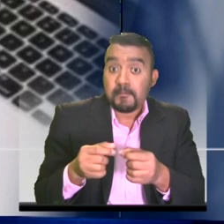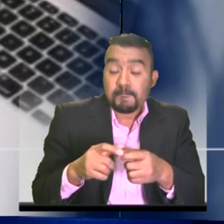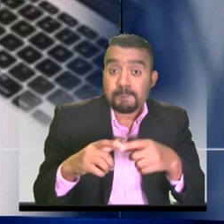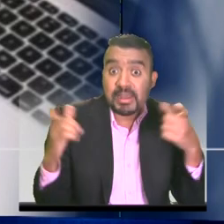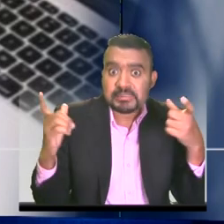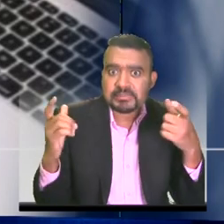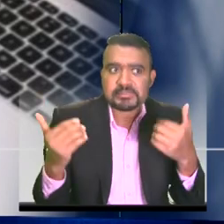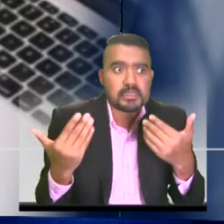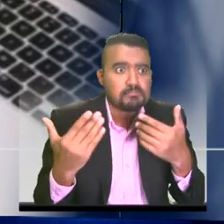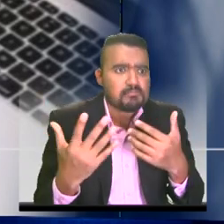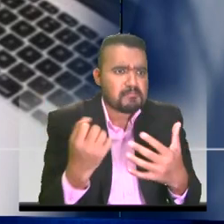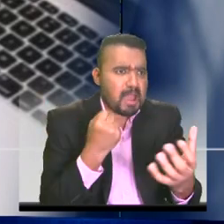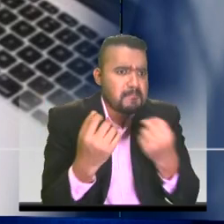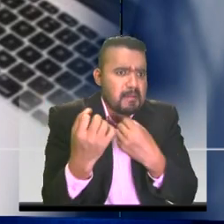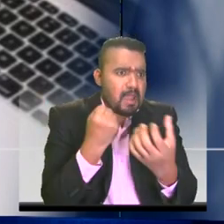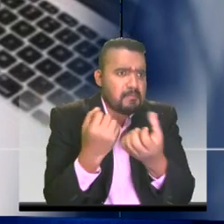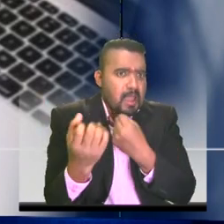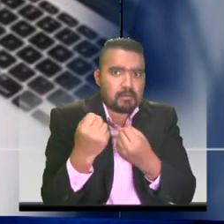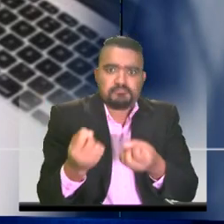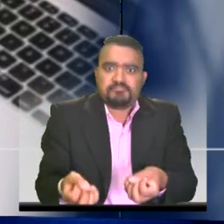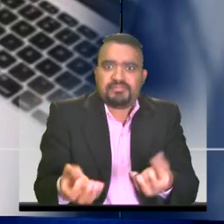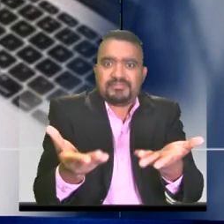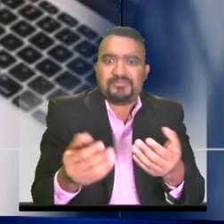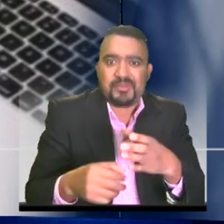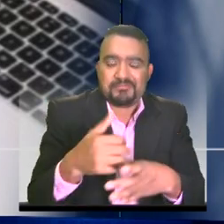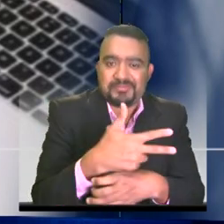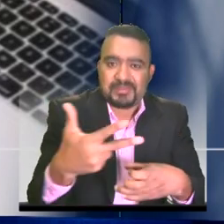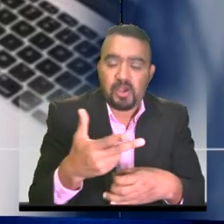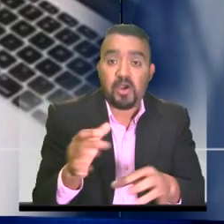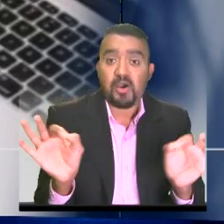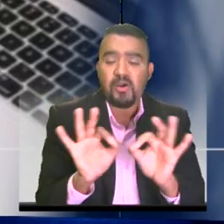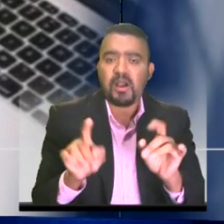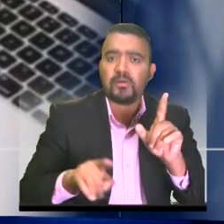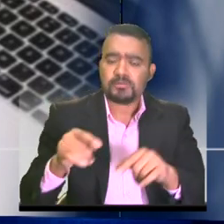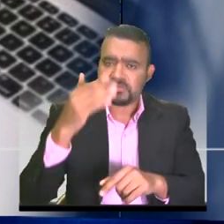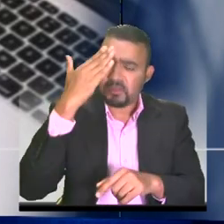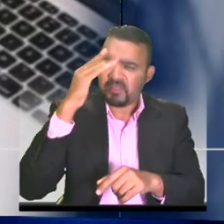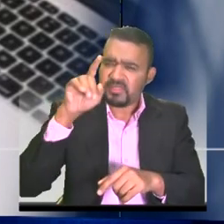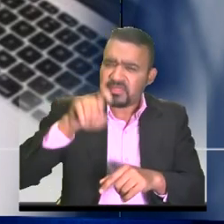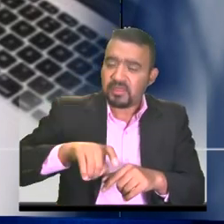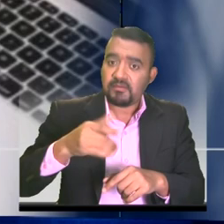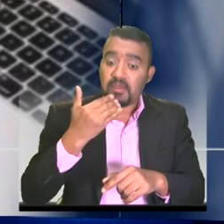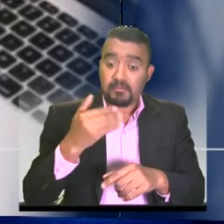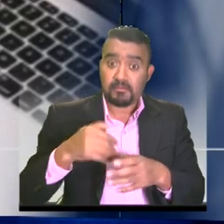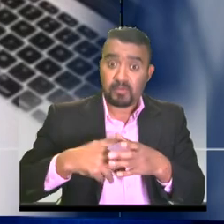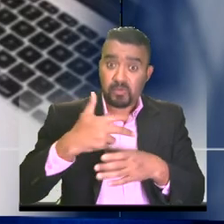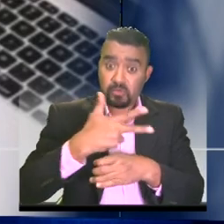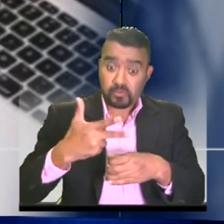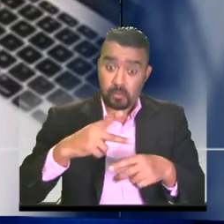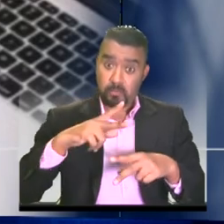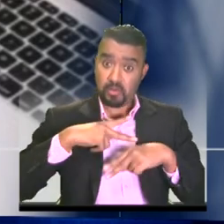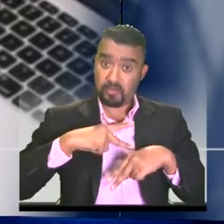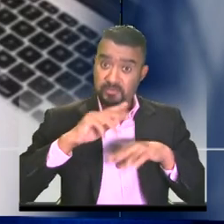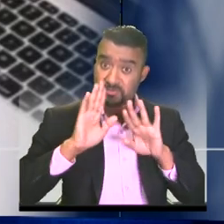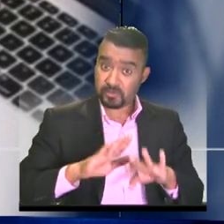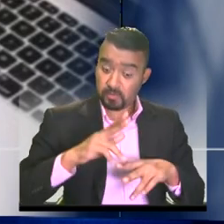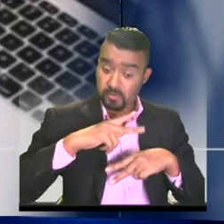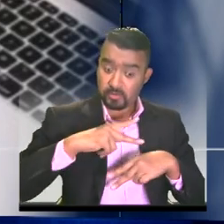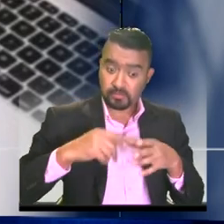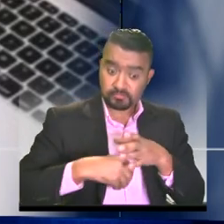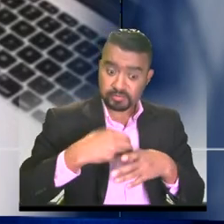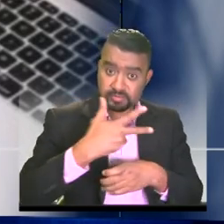a la solidaridad para reactivar la economía a través de la compra del consumo local y de los productos producidos